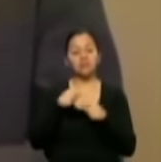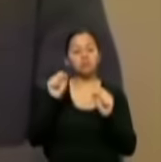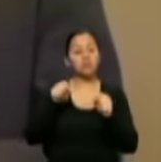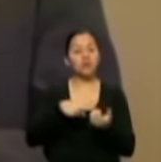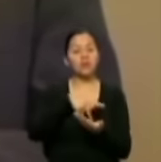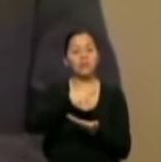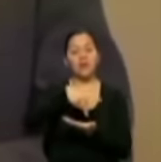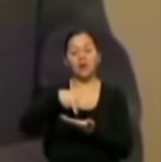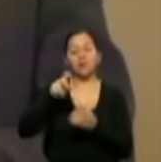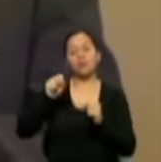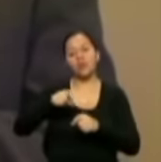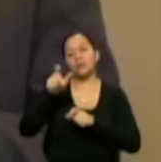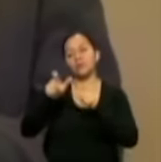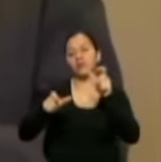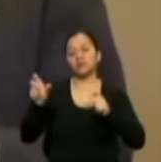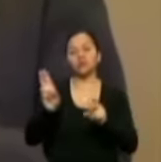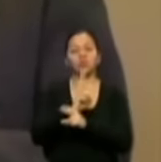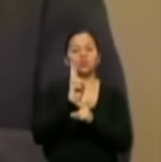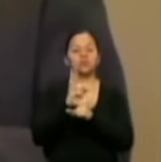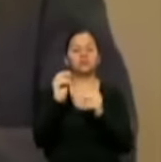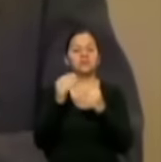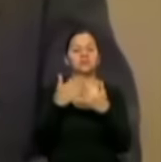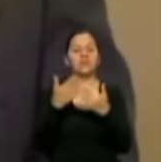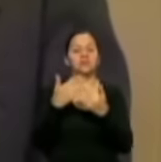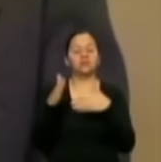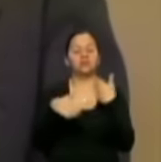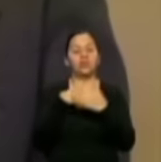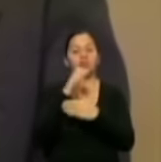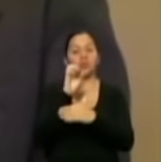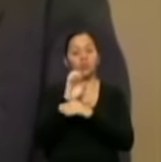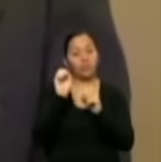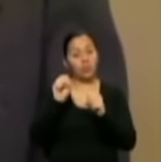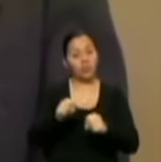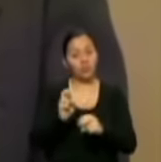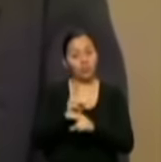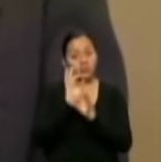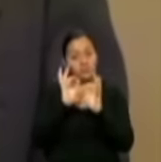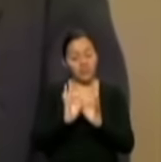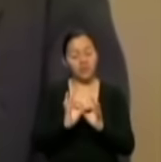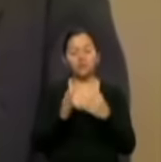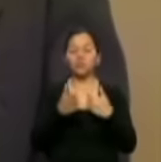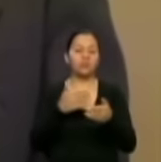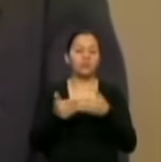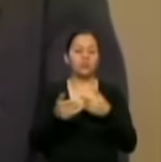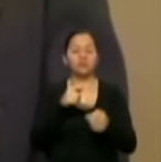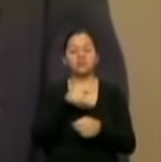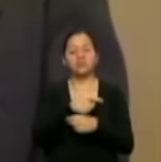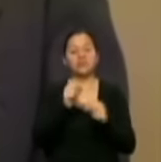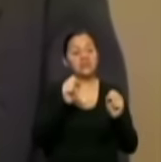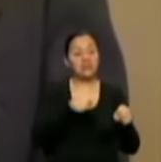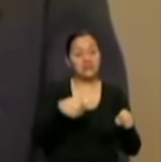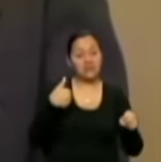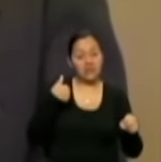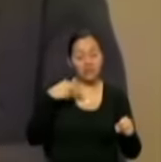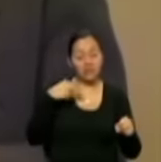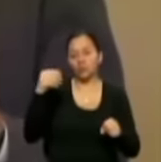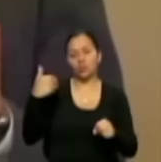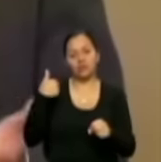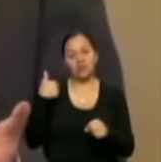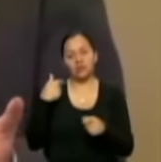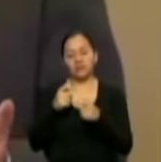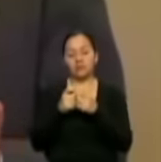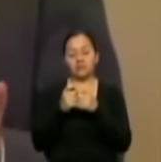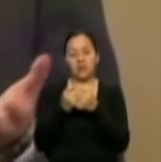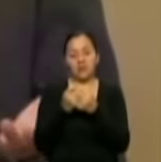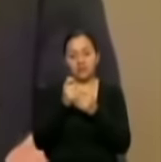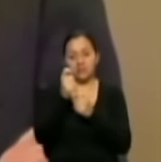pago disponible para absolutamente todos los ecuatorianos que lo quieran utilizar, independientemente de si tienen un teléfono inteligente o